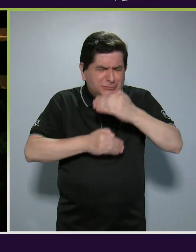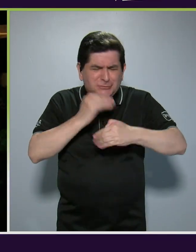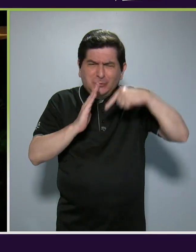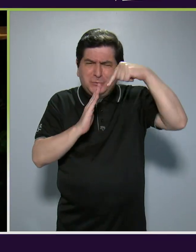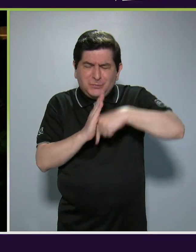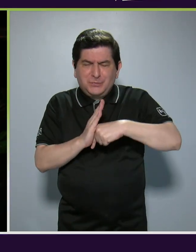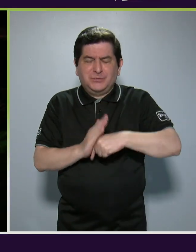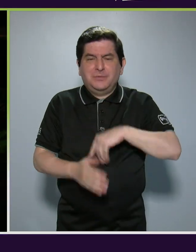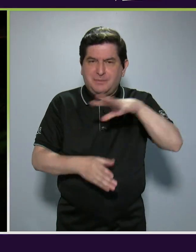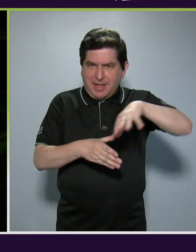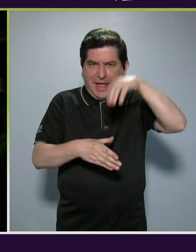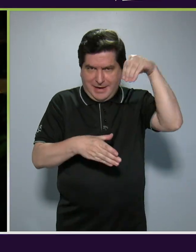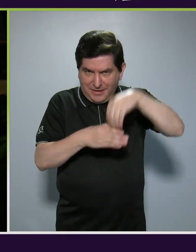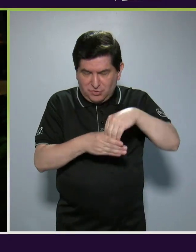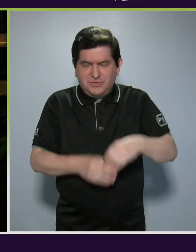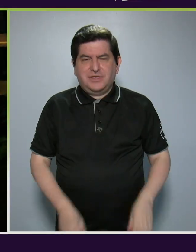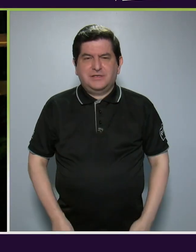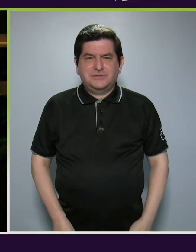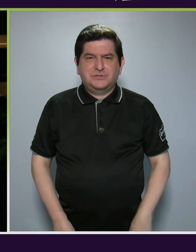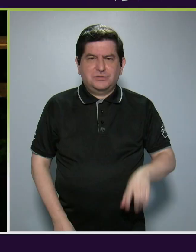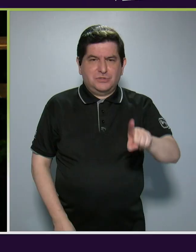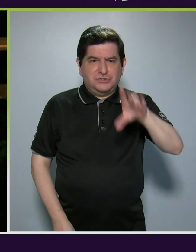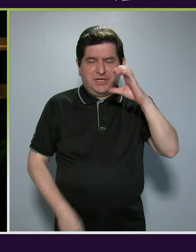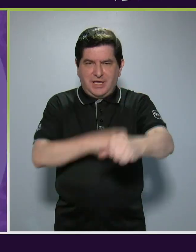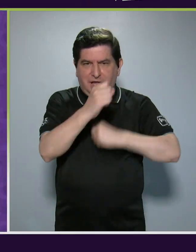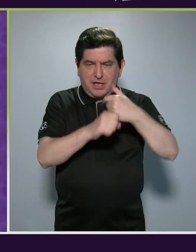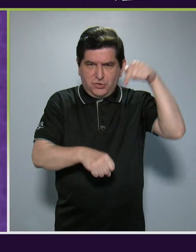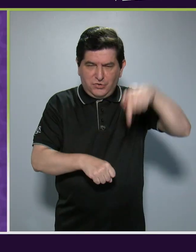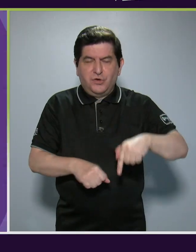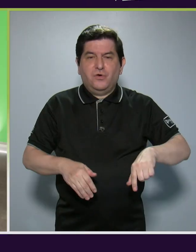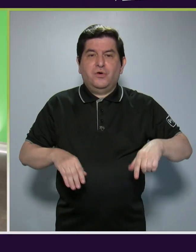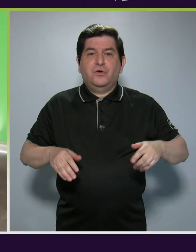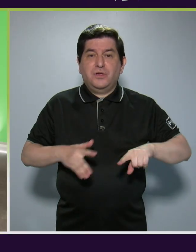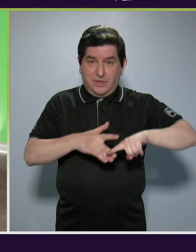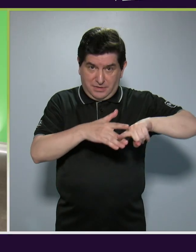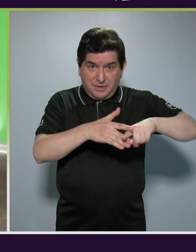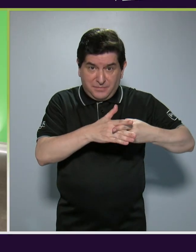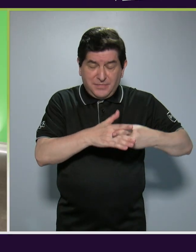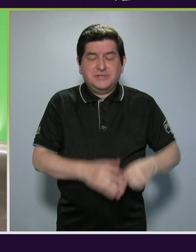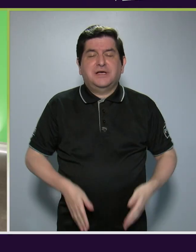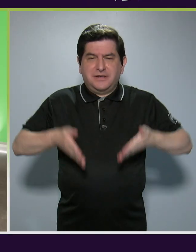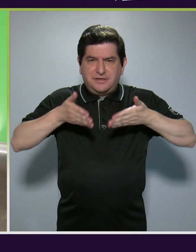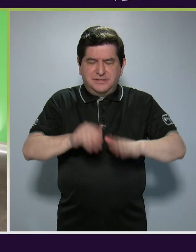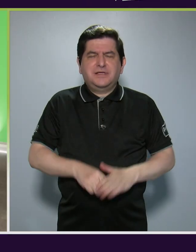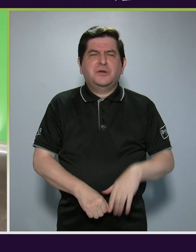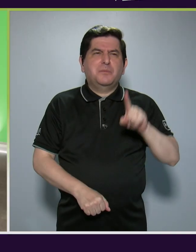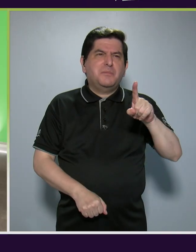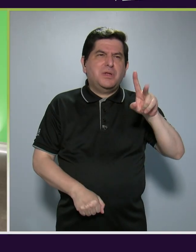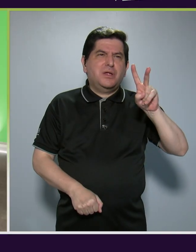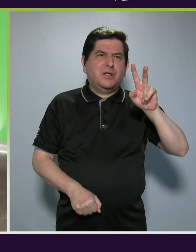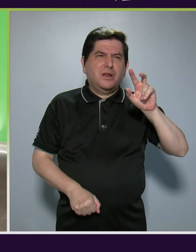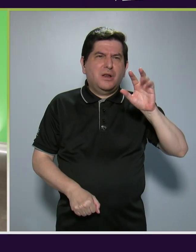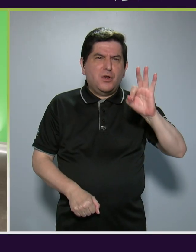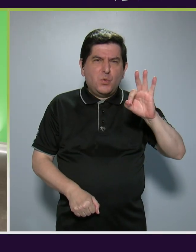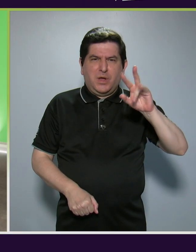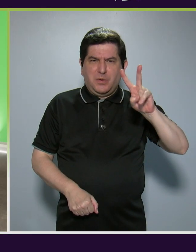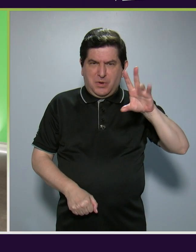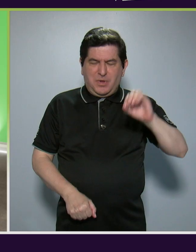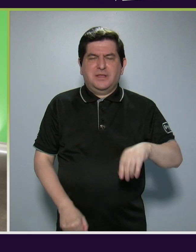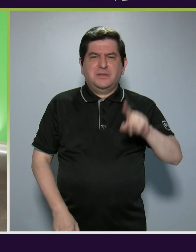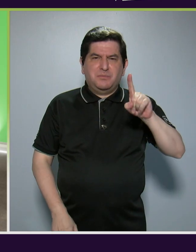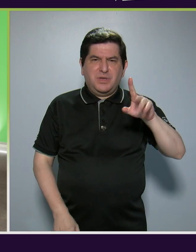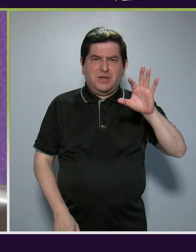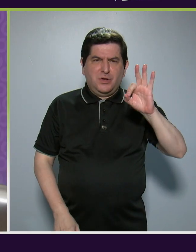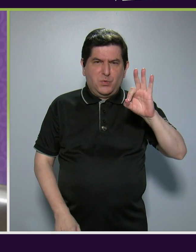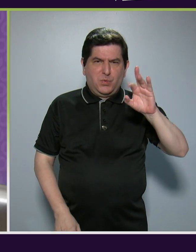ponerlos en contexto, los centenarios de hoy nacieron en 1920, 1923, 1925, para que la gente se ubique